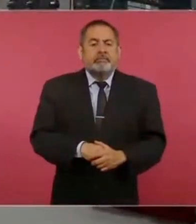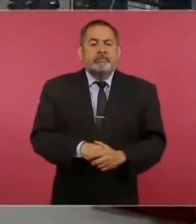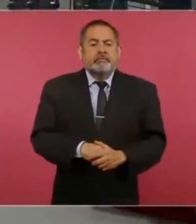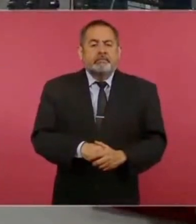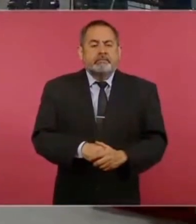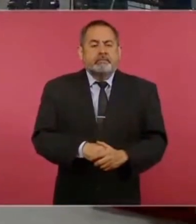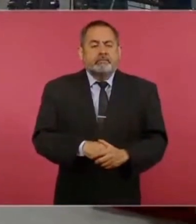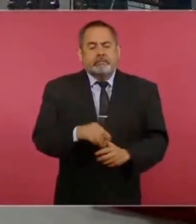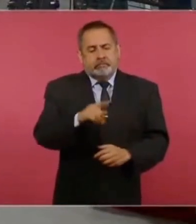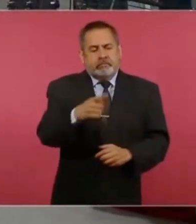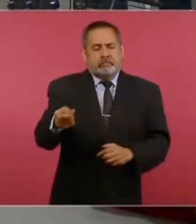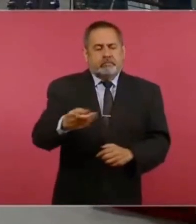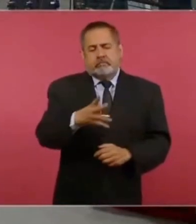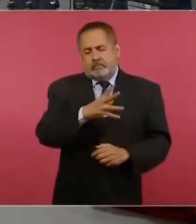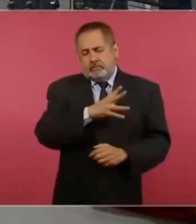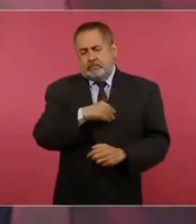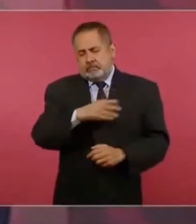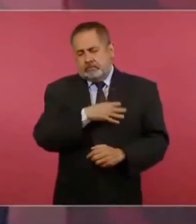del hijo